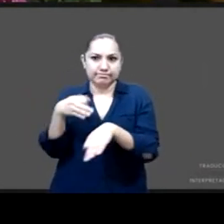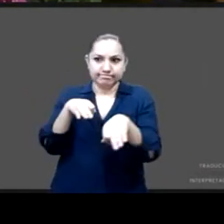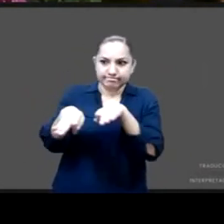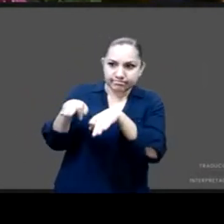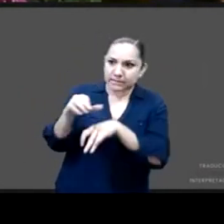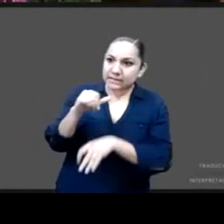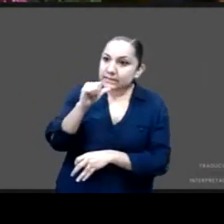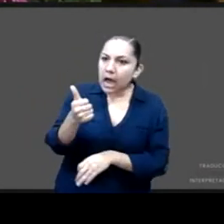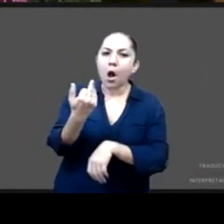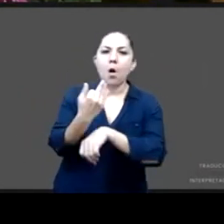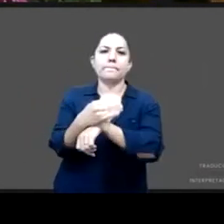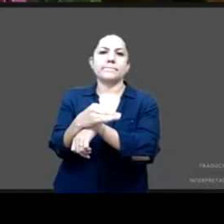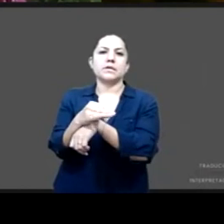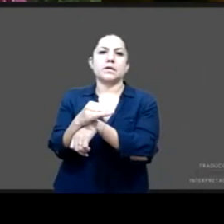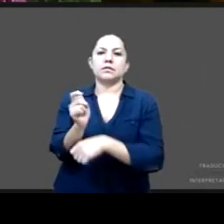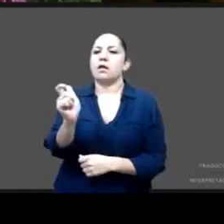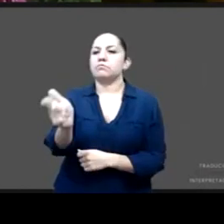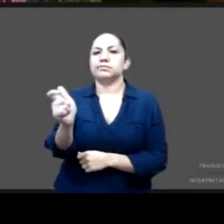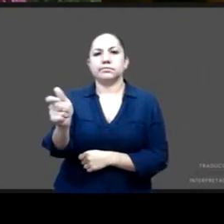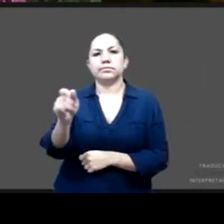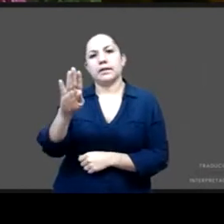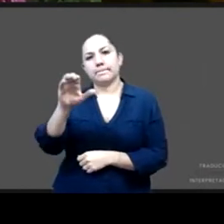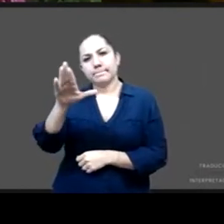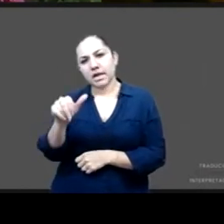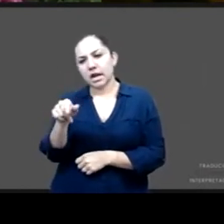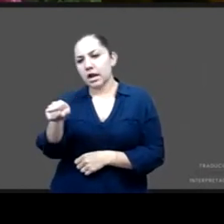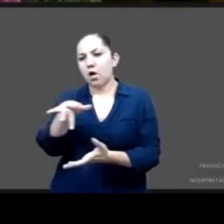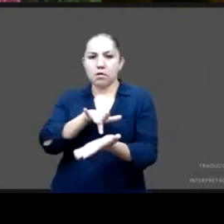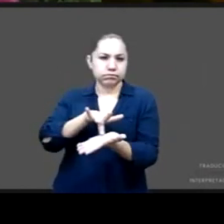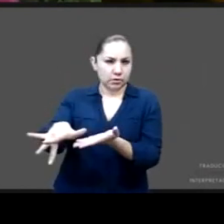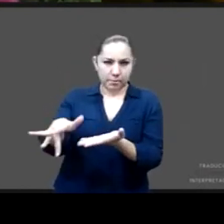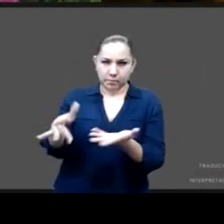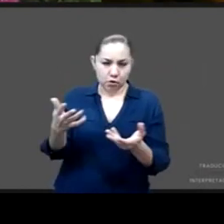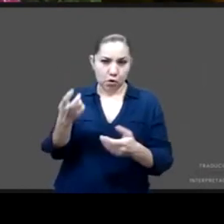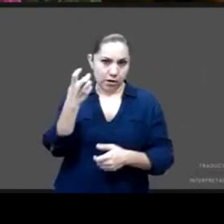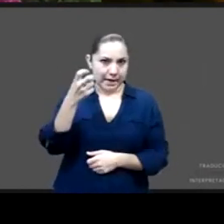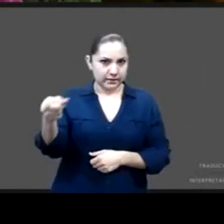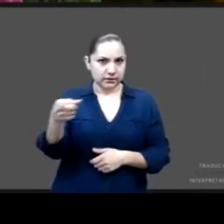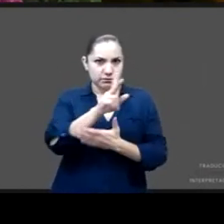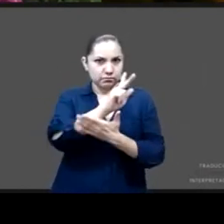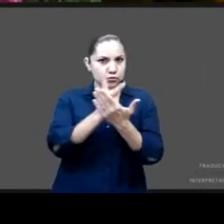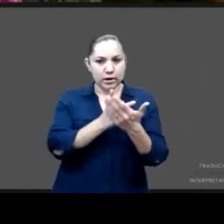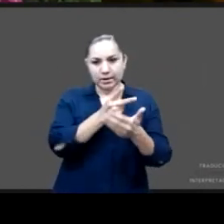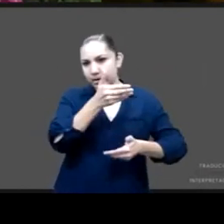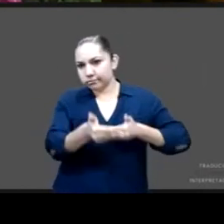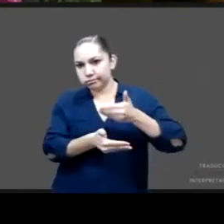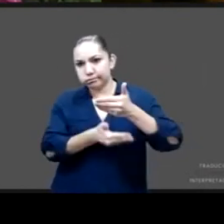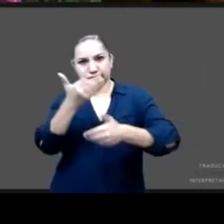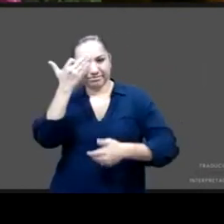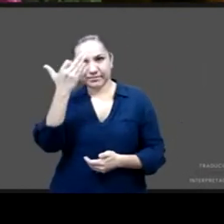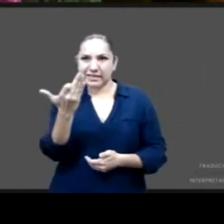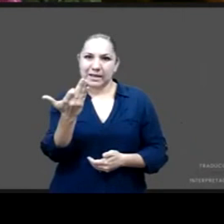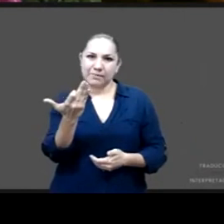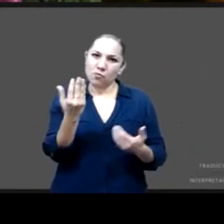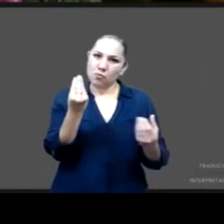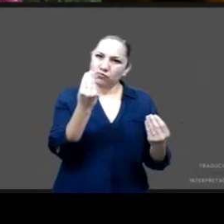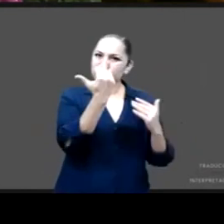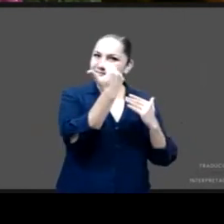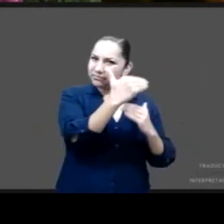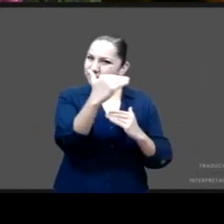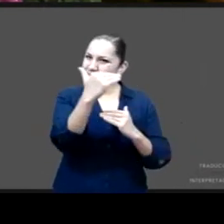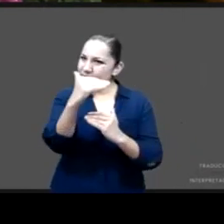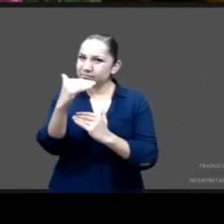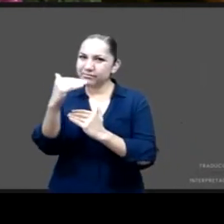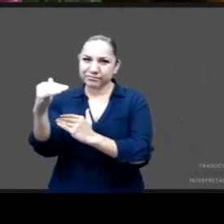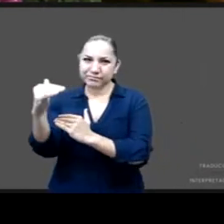bueno tiene muchas limitaciones el programa sin embargo está ahí y en estos momentos de crisis ha significado un